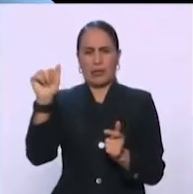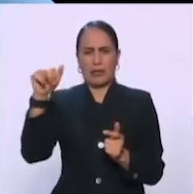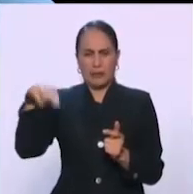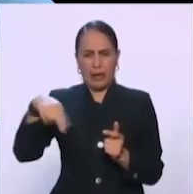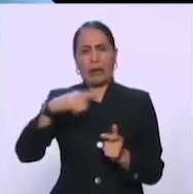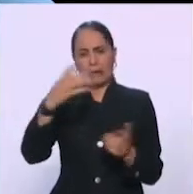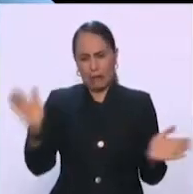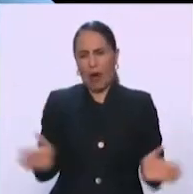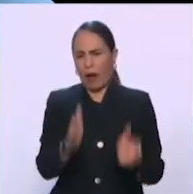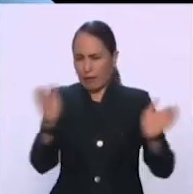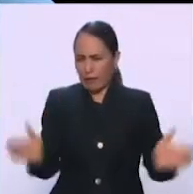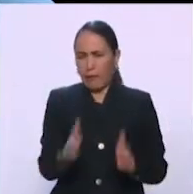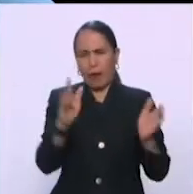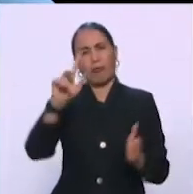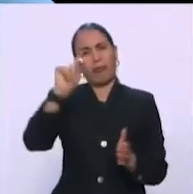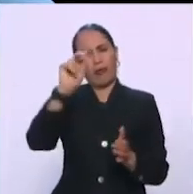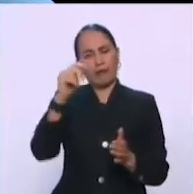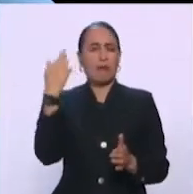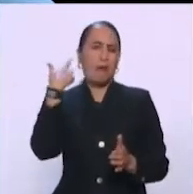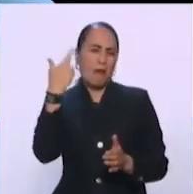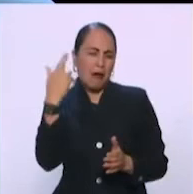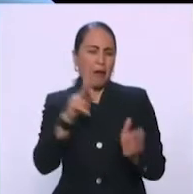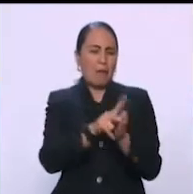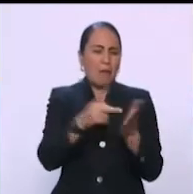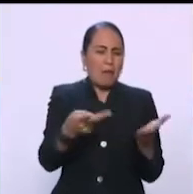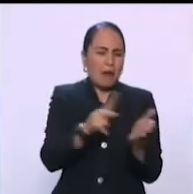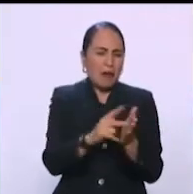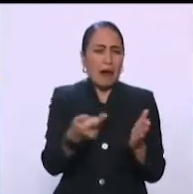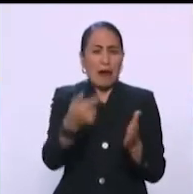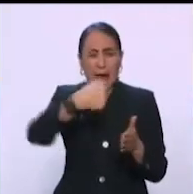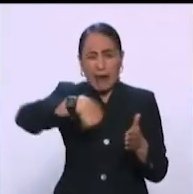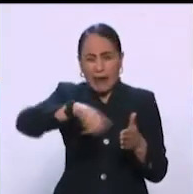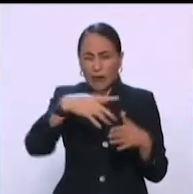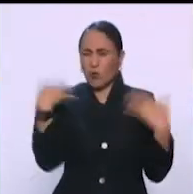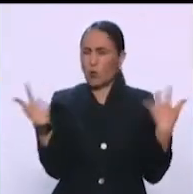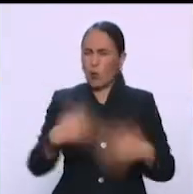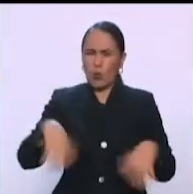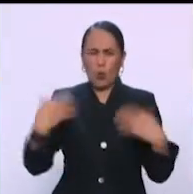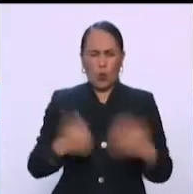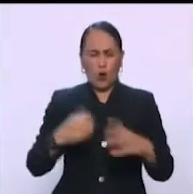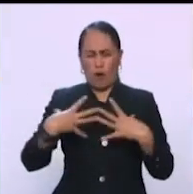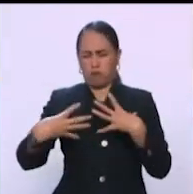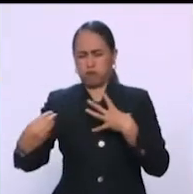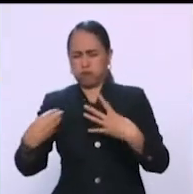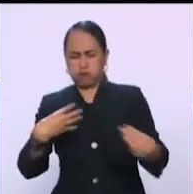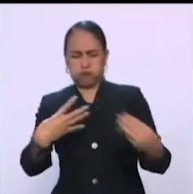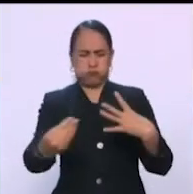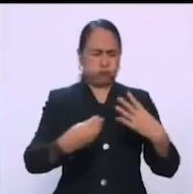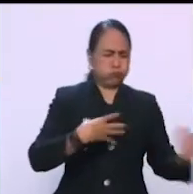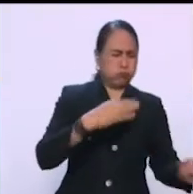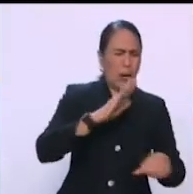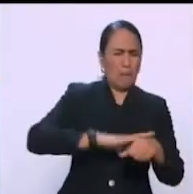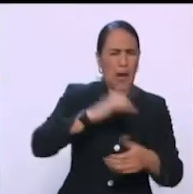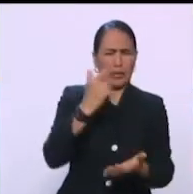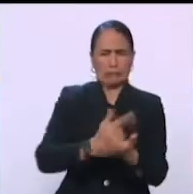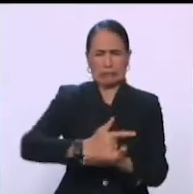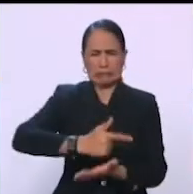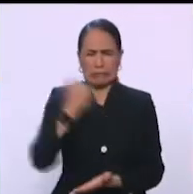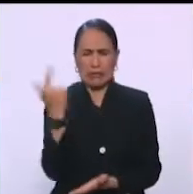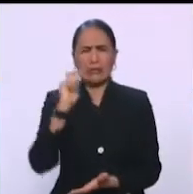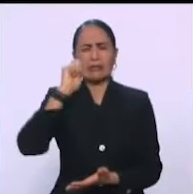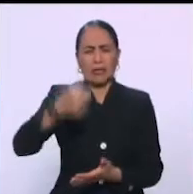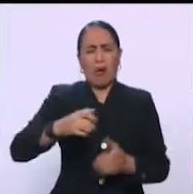de comunicación, ignoraron la pandemia más grave de nuestro país, que es la pandemia de la